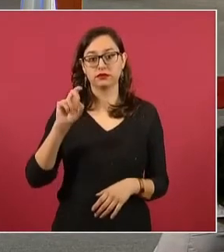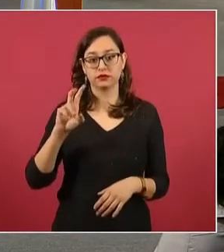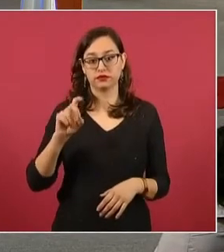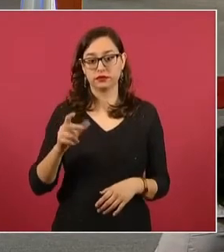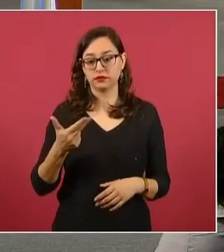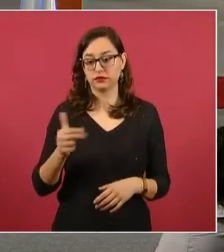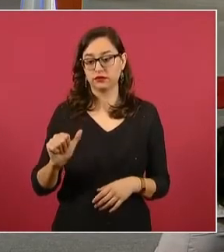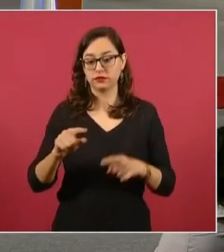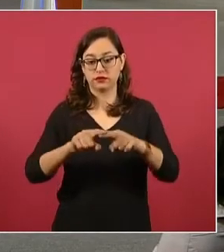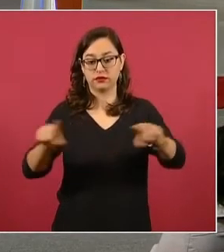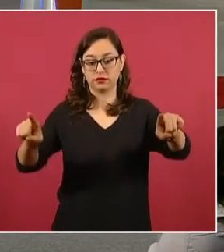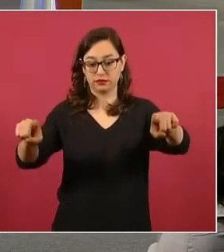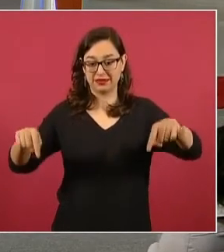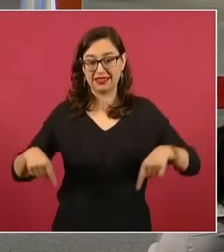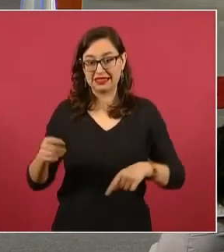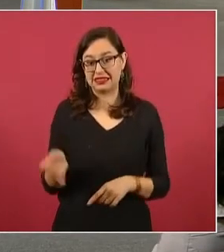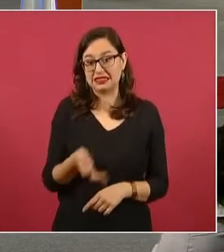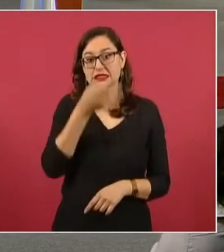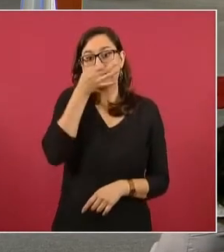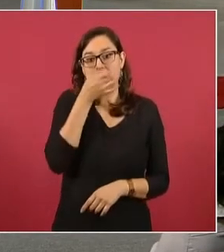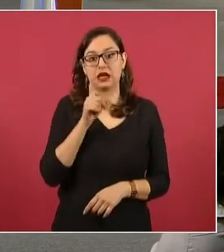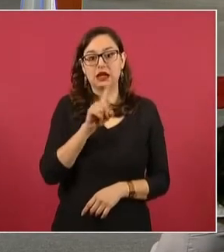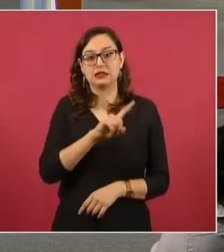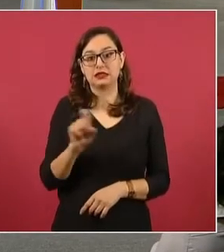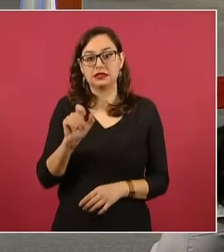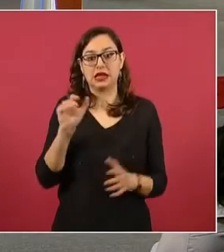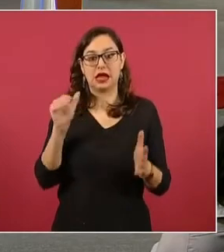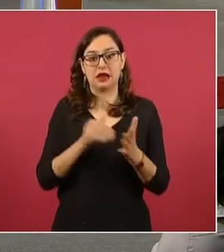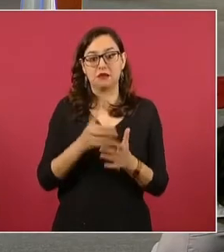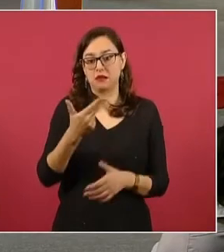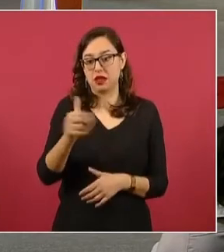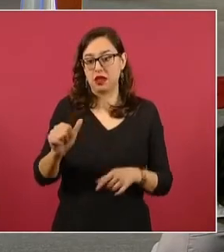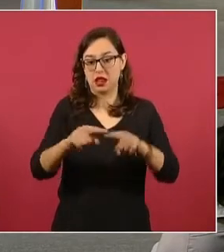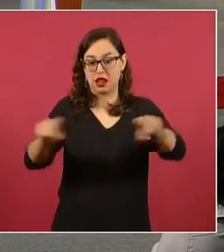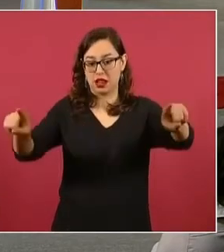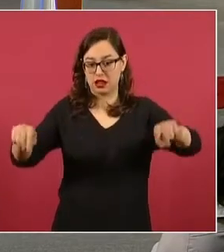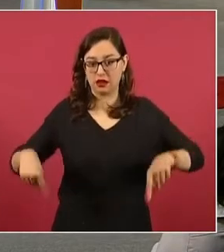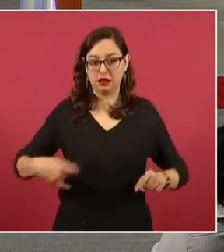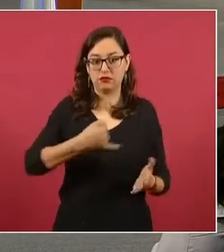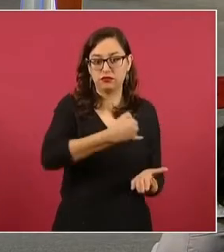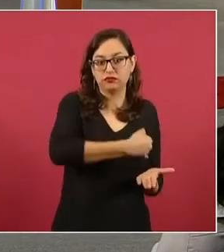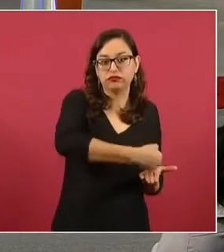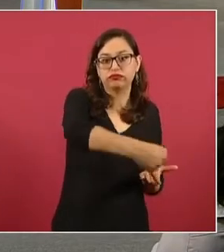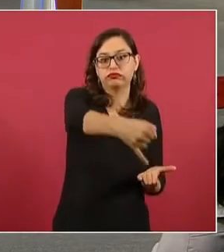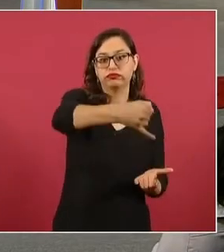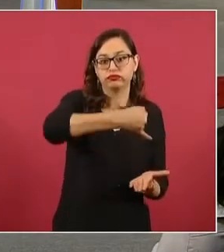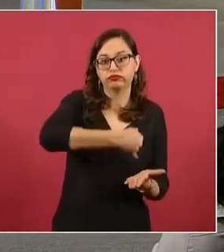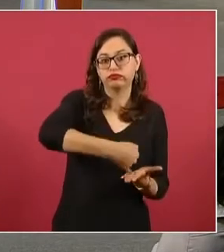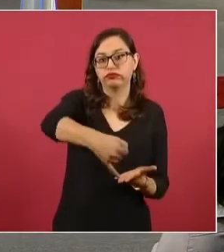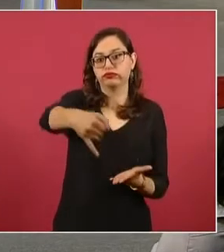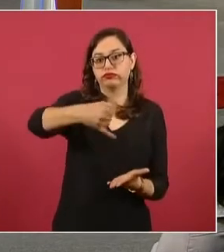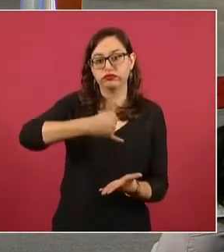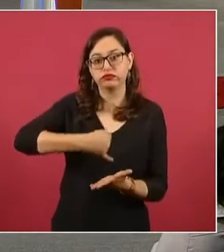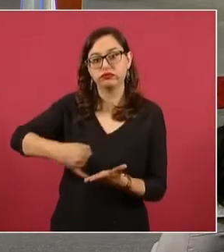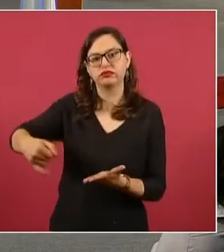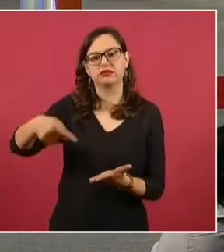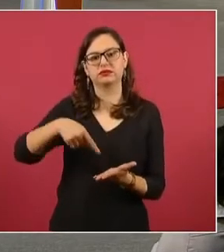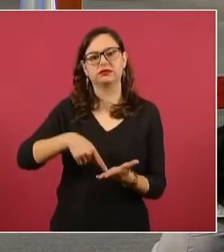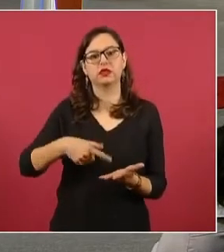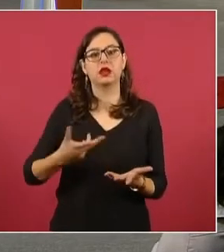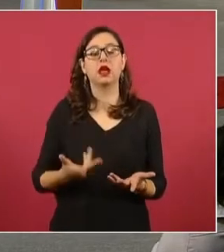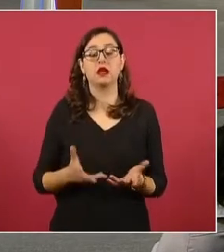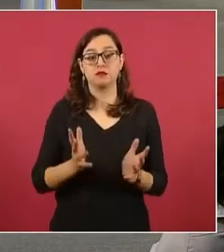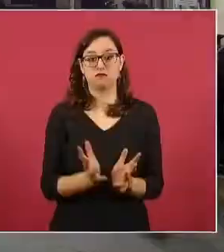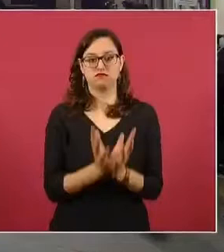92.230 hectáreas, casi 100.000 hectáreas. Y aquí están sembrando mucho